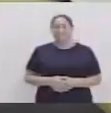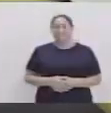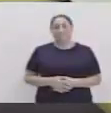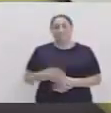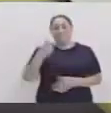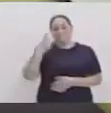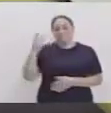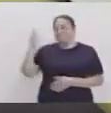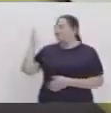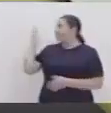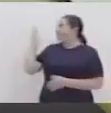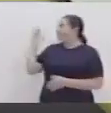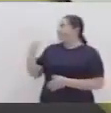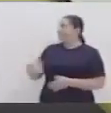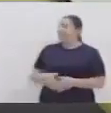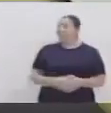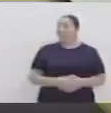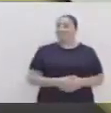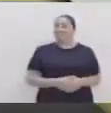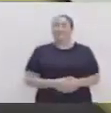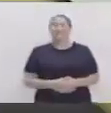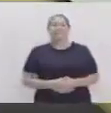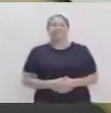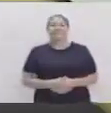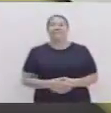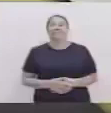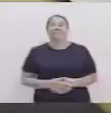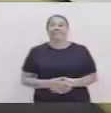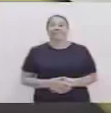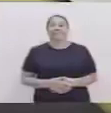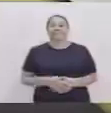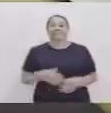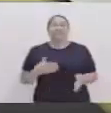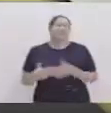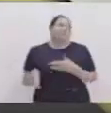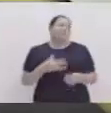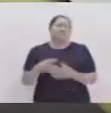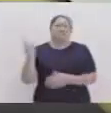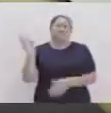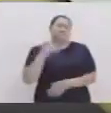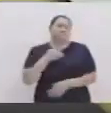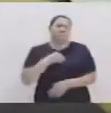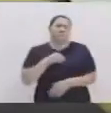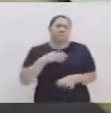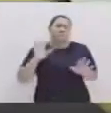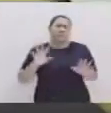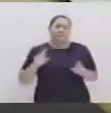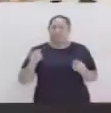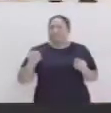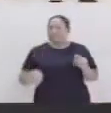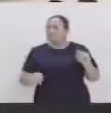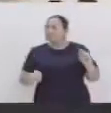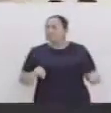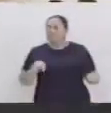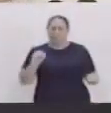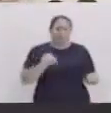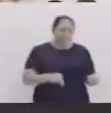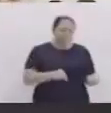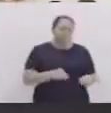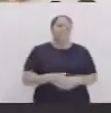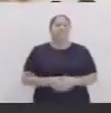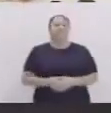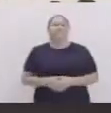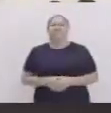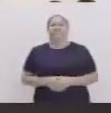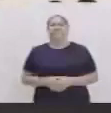Y se va a escuchar bonito. ¿Listo? Tú tocas solo teclas blancas. Cualquier cosa, por ejemplo. Y esta mano responde.